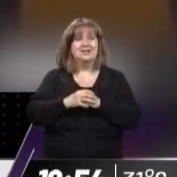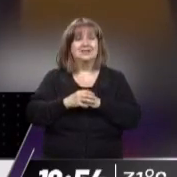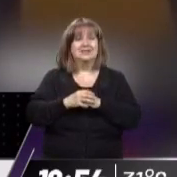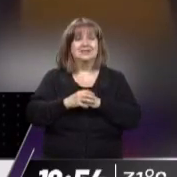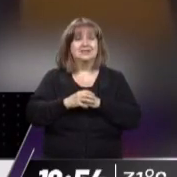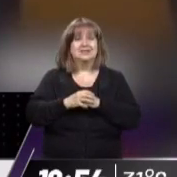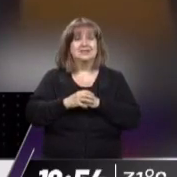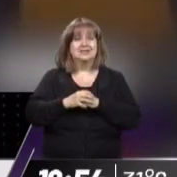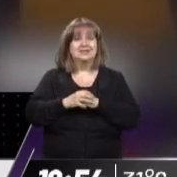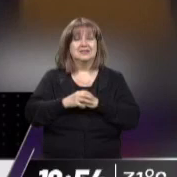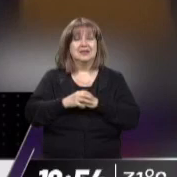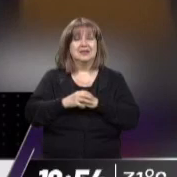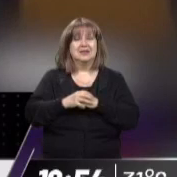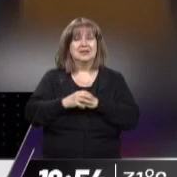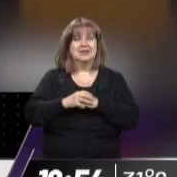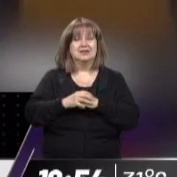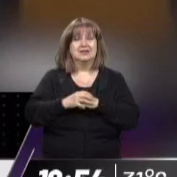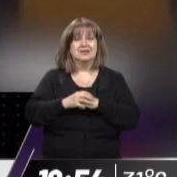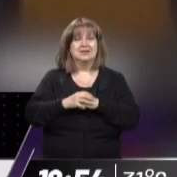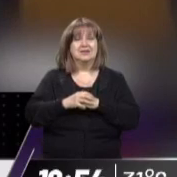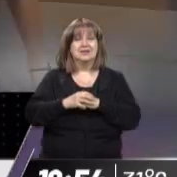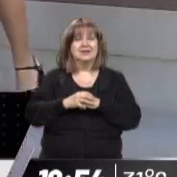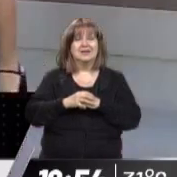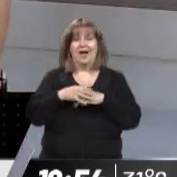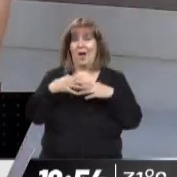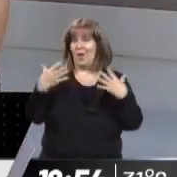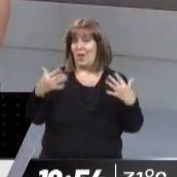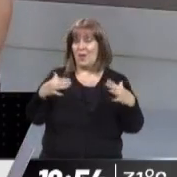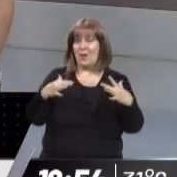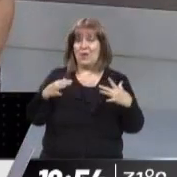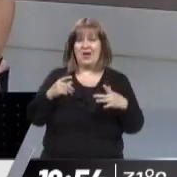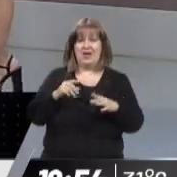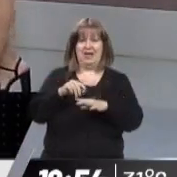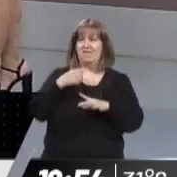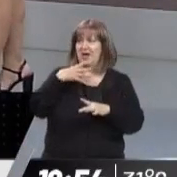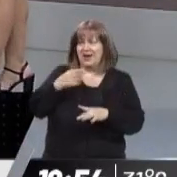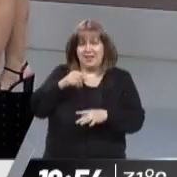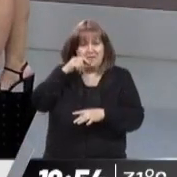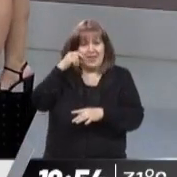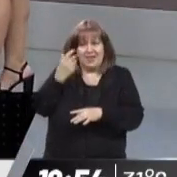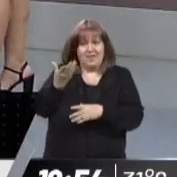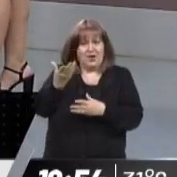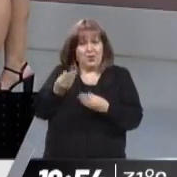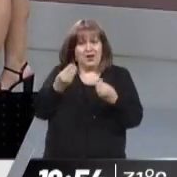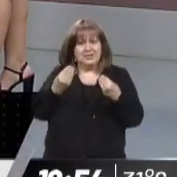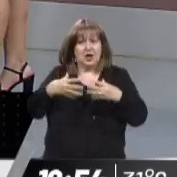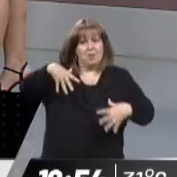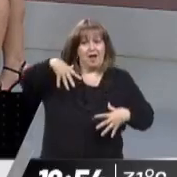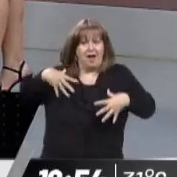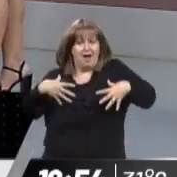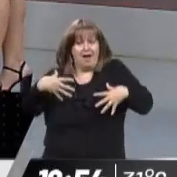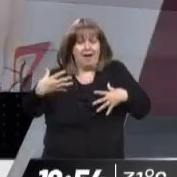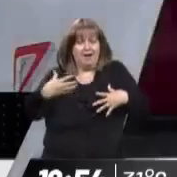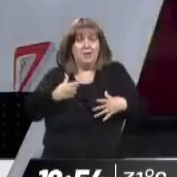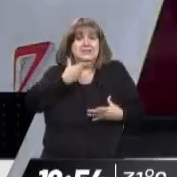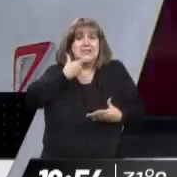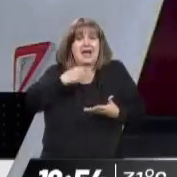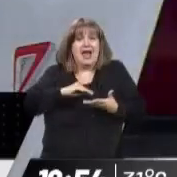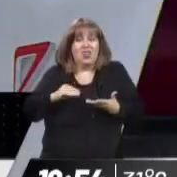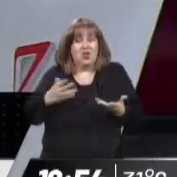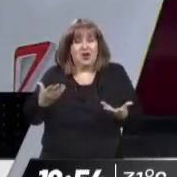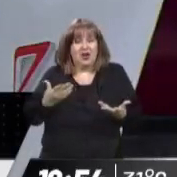y oficialismo al mismo tiempo. Bueno, me da un poco de vergüenza, te lo voy a decir la verdad, me da vergüenza que no, de verdad, Y además,